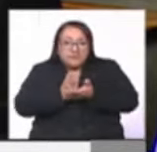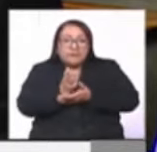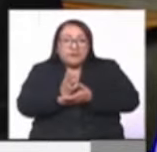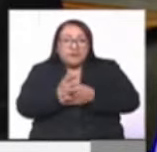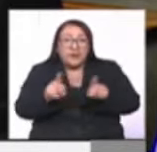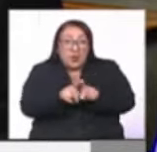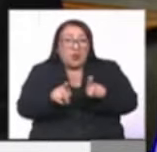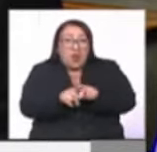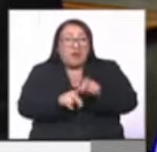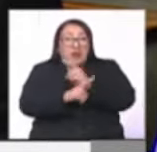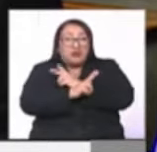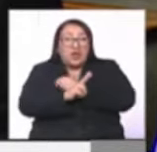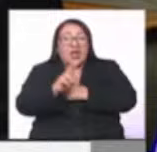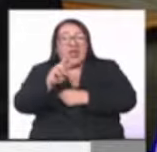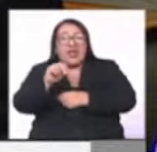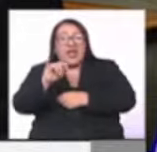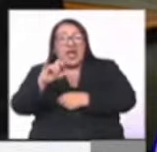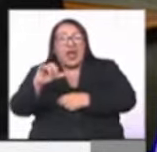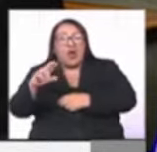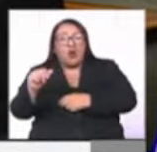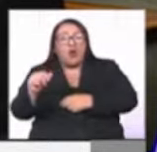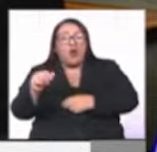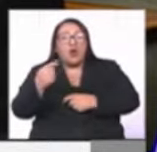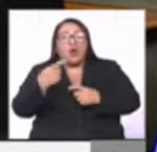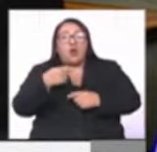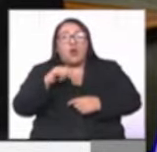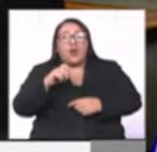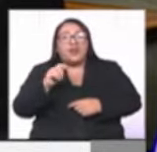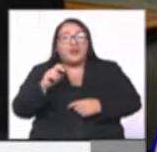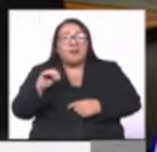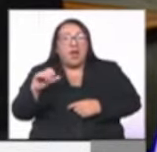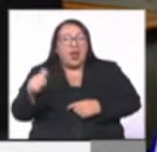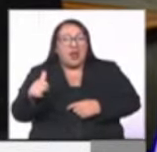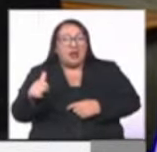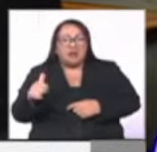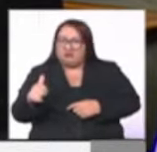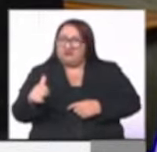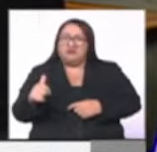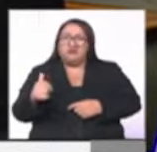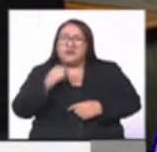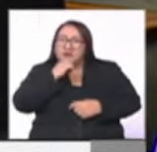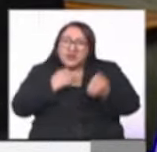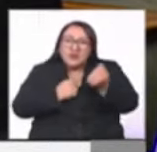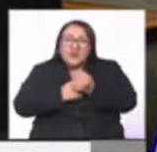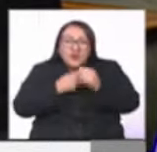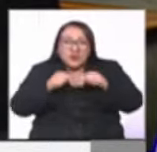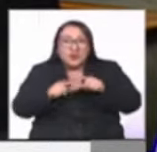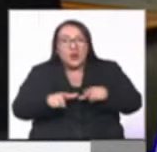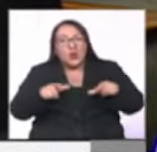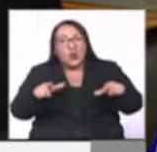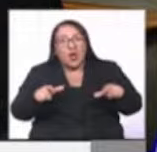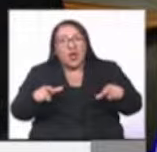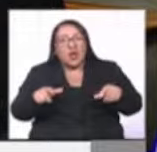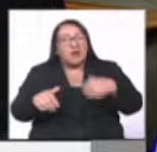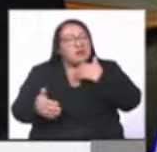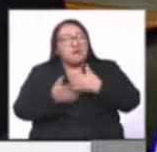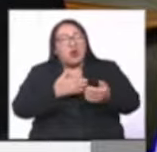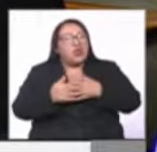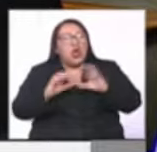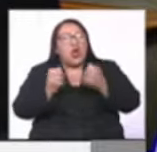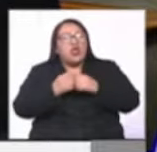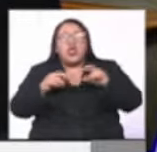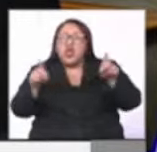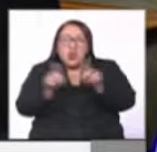Venezuela de Nicaragua o de Guatemala que no se contribuya desde este recinto histórico que ha de